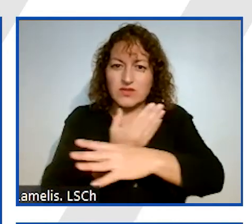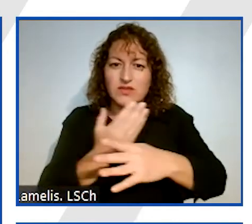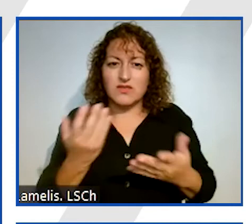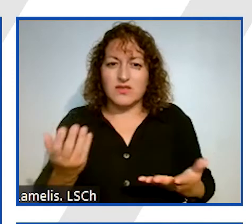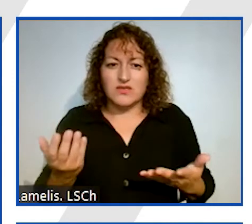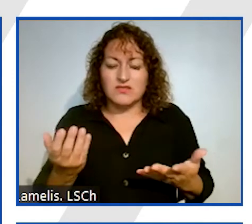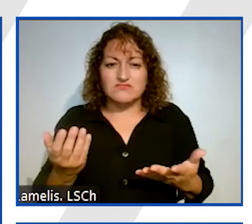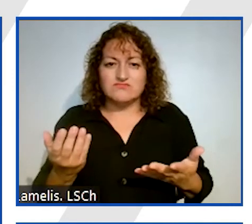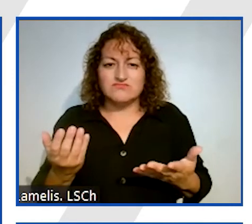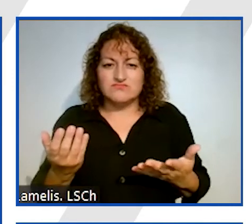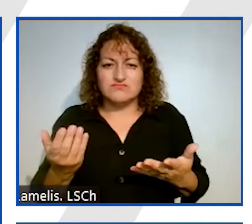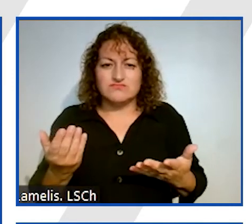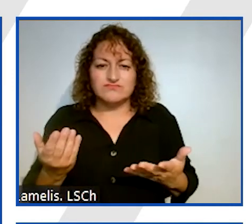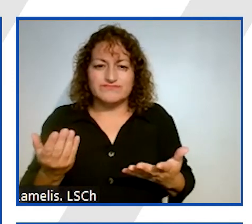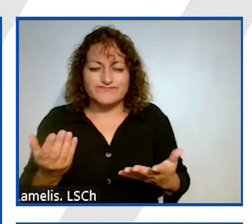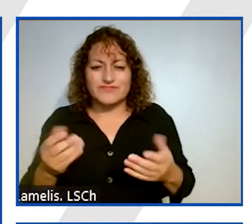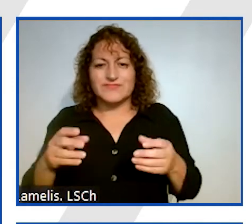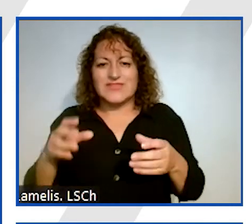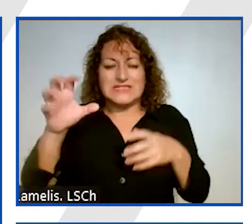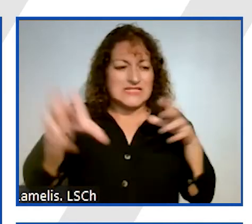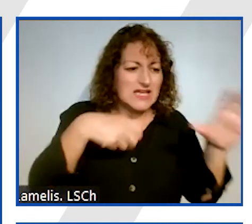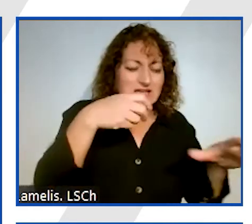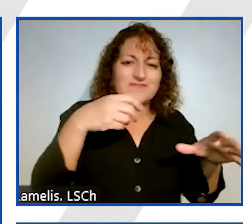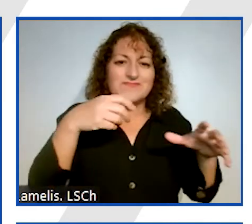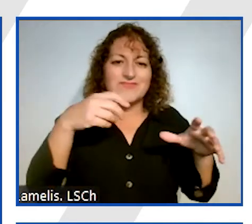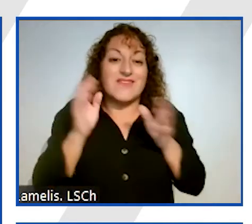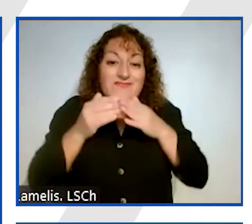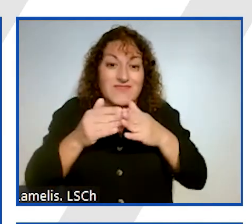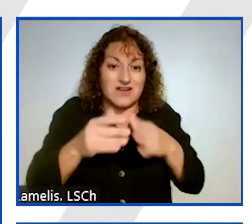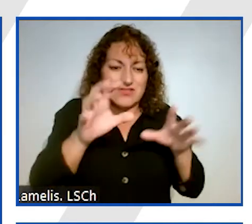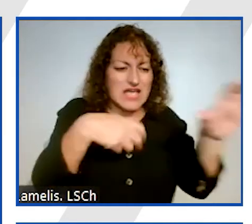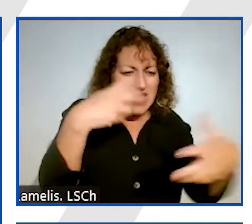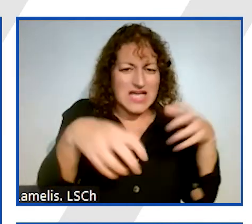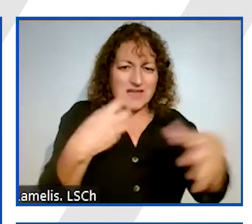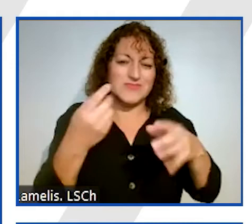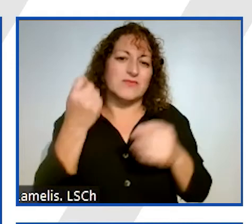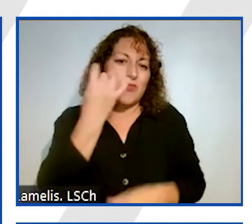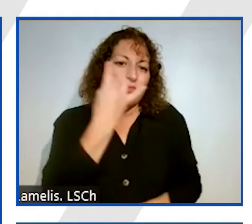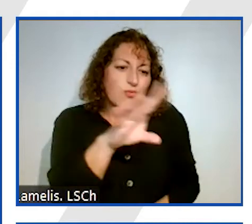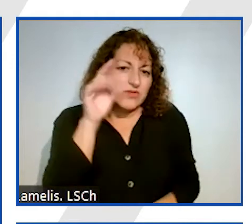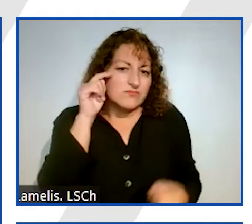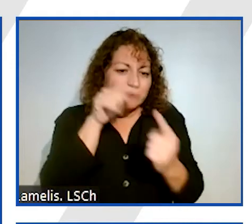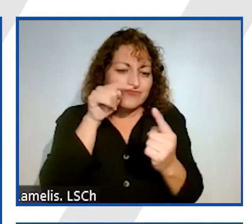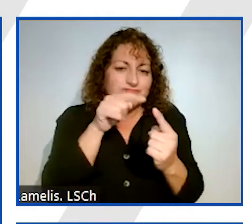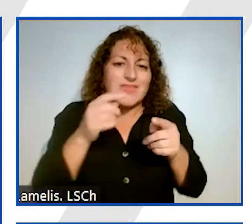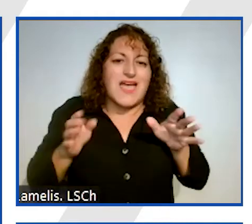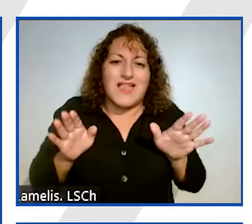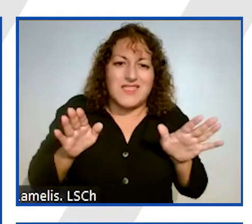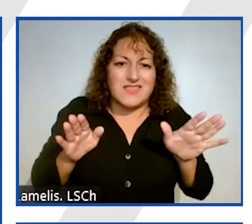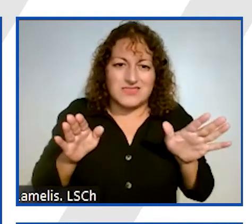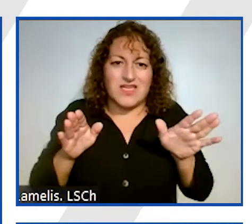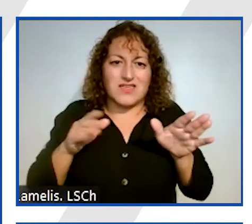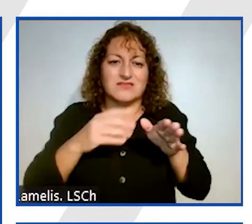embarcación. Entonces había una captura indiscriminada y un desperdicio gigante asociado a eso. ¿Ya?